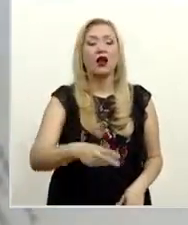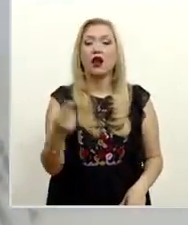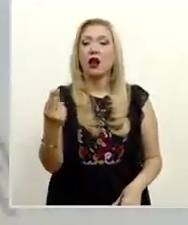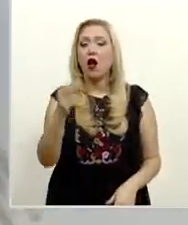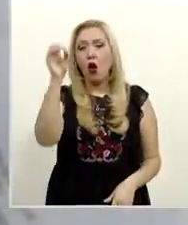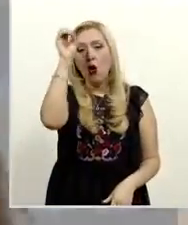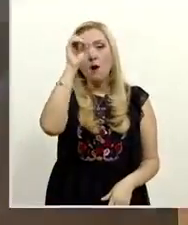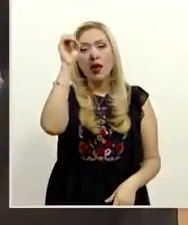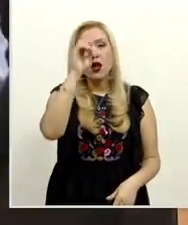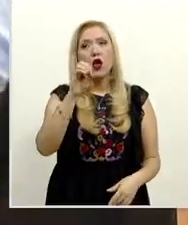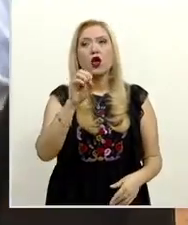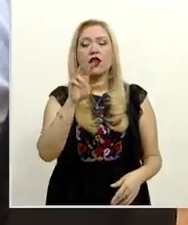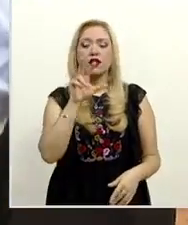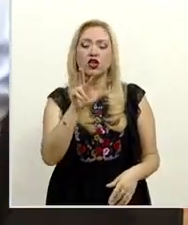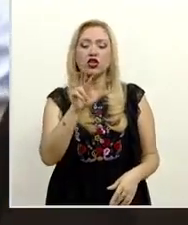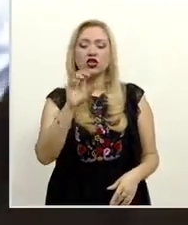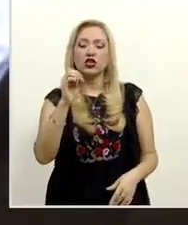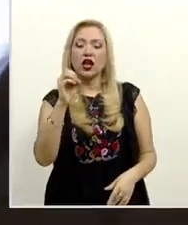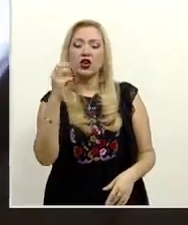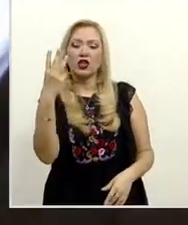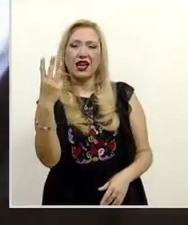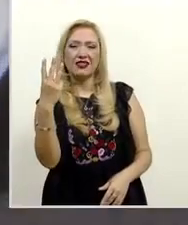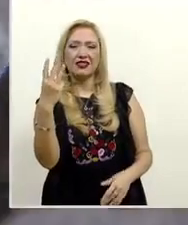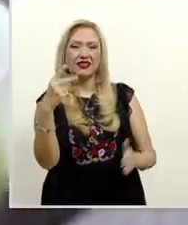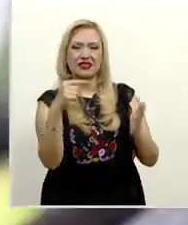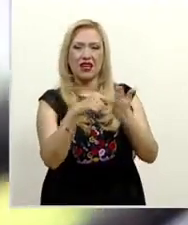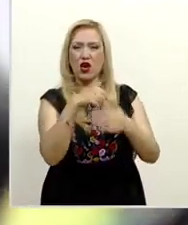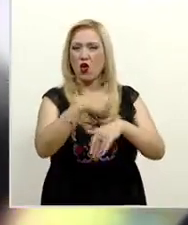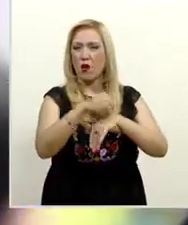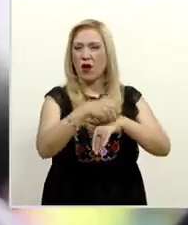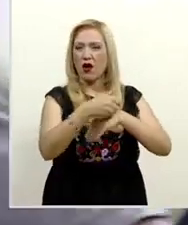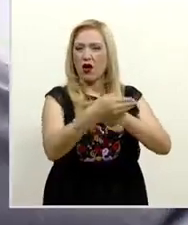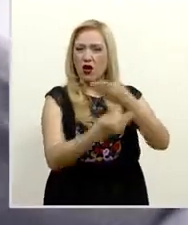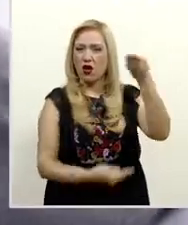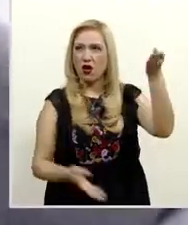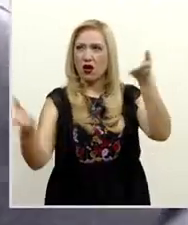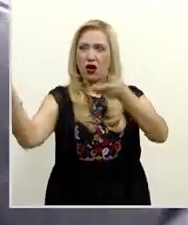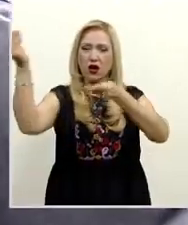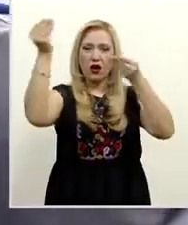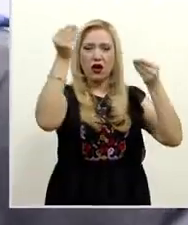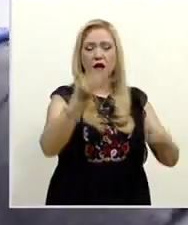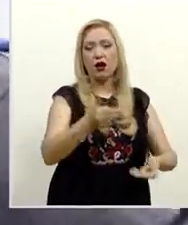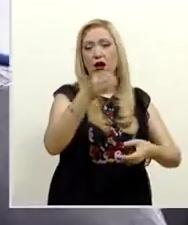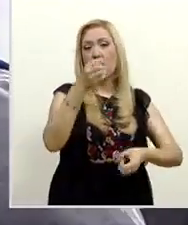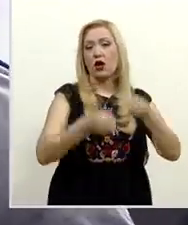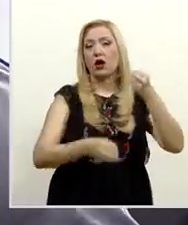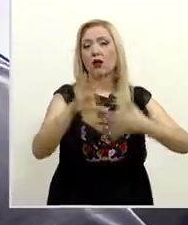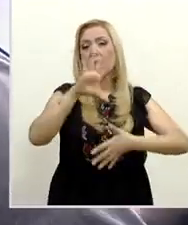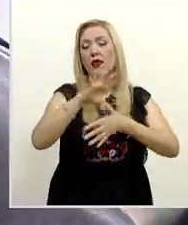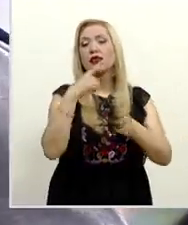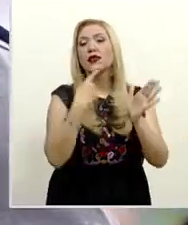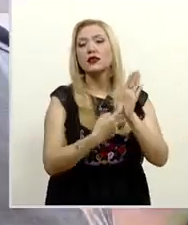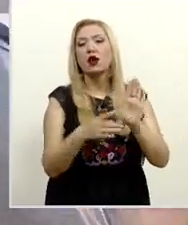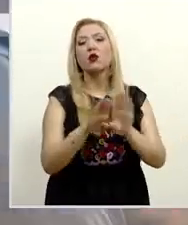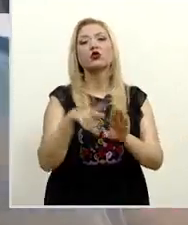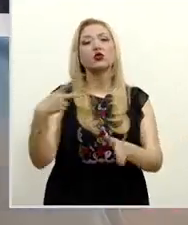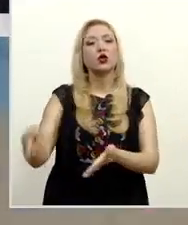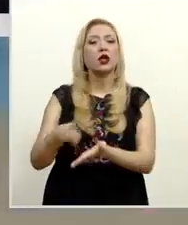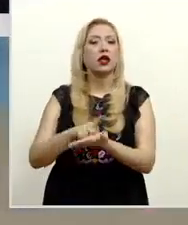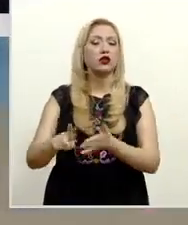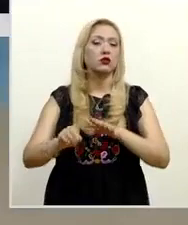1803 solicitada por mail con la corte interamericana sobre la condición jurídica y derechos de los migrantes indocumentados